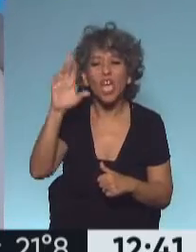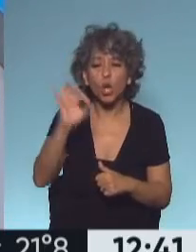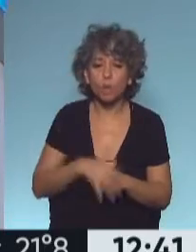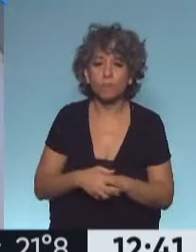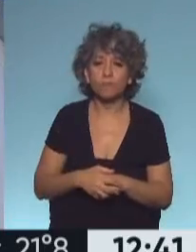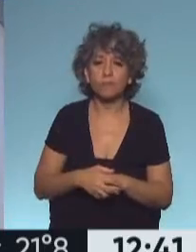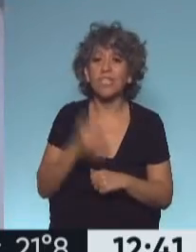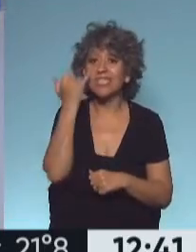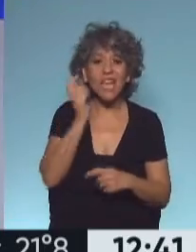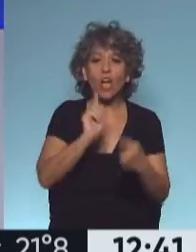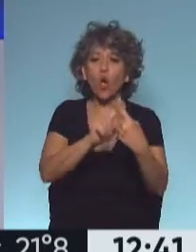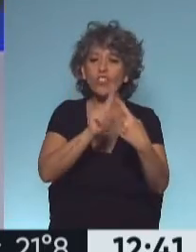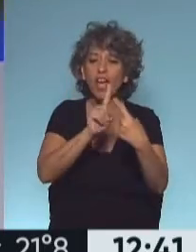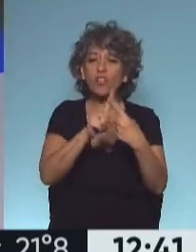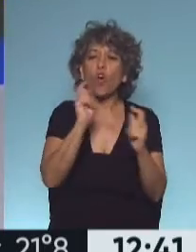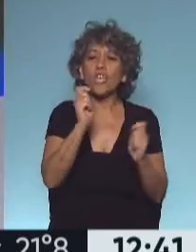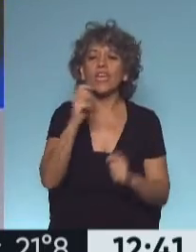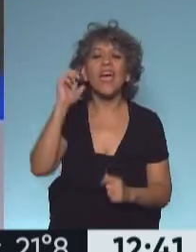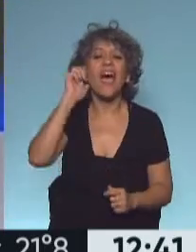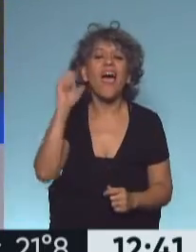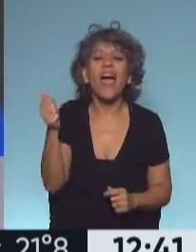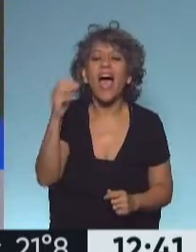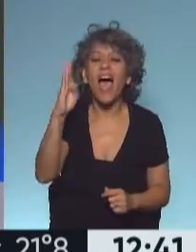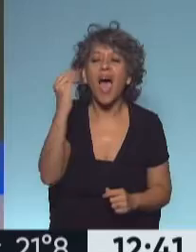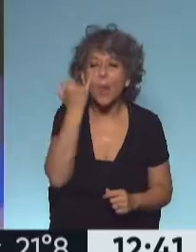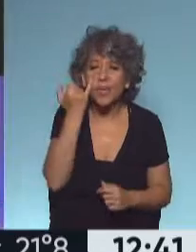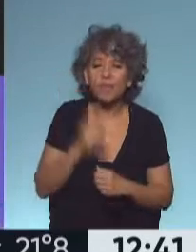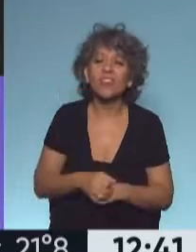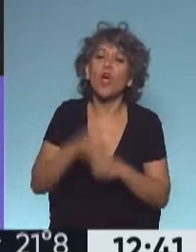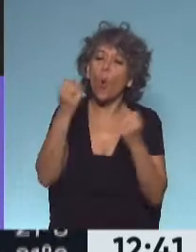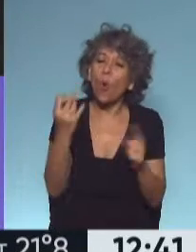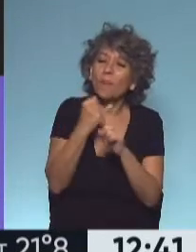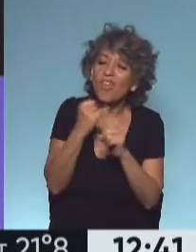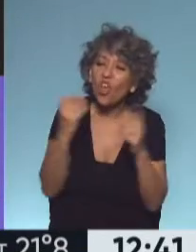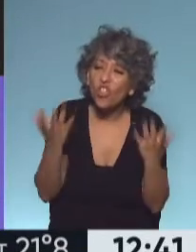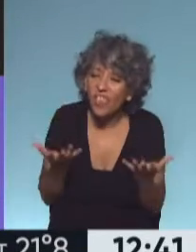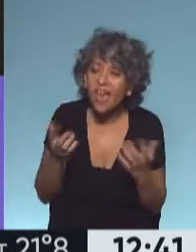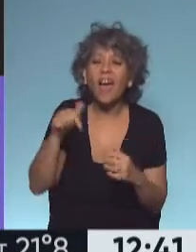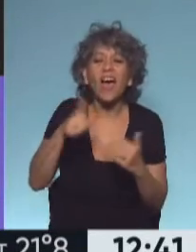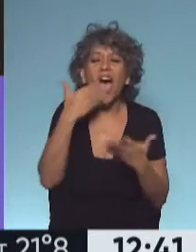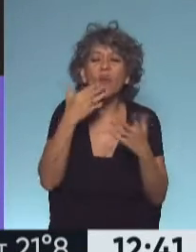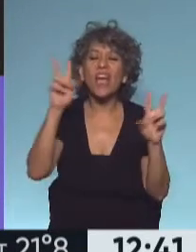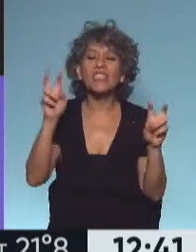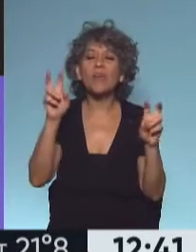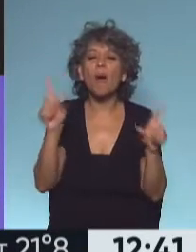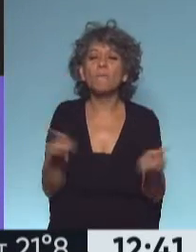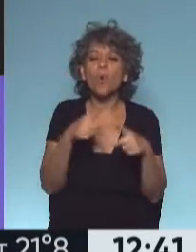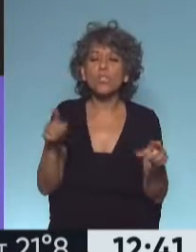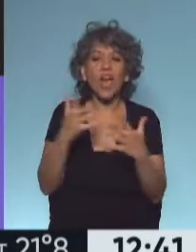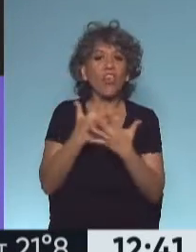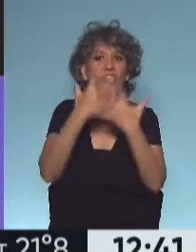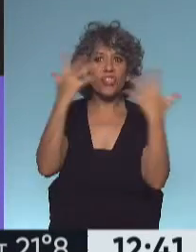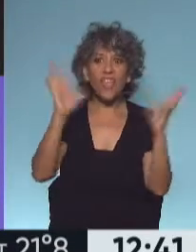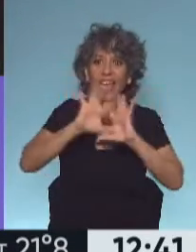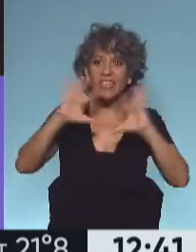Y ya tomamos contacto con Gaby Radice. Gaby, buen mediodía para hablar de música, el Día Internacional del Jazz, un